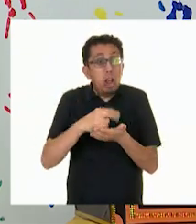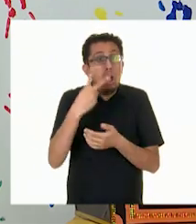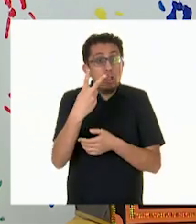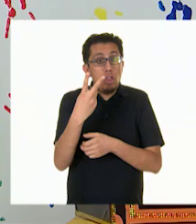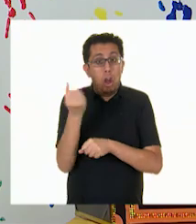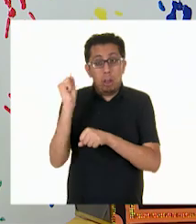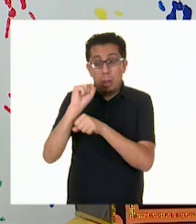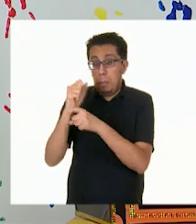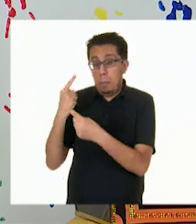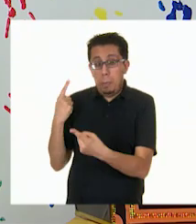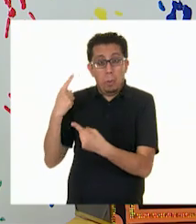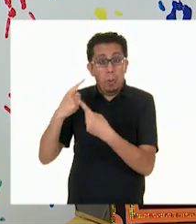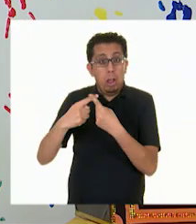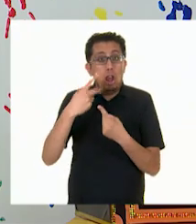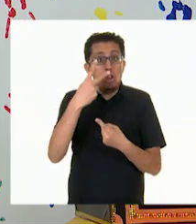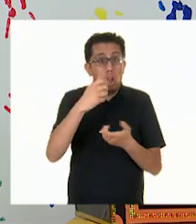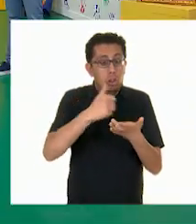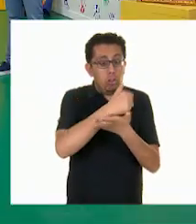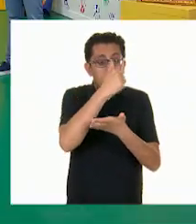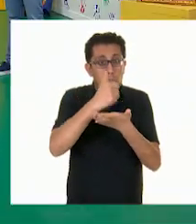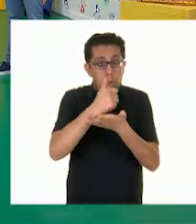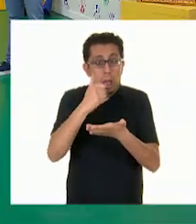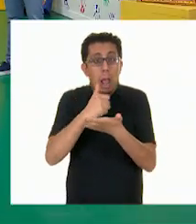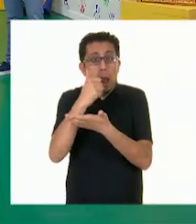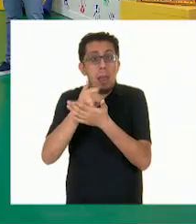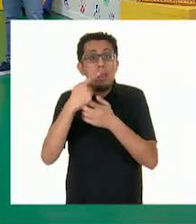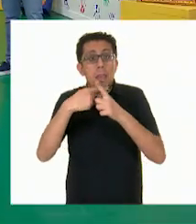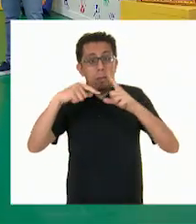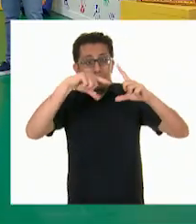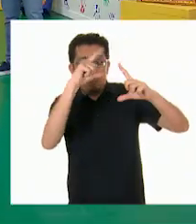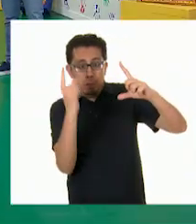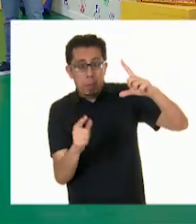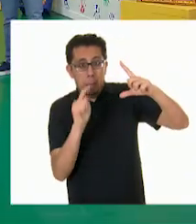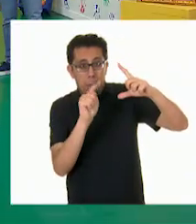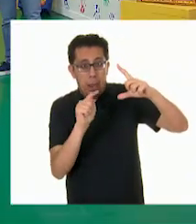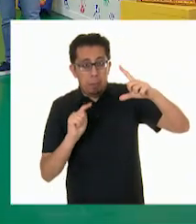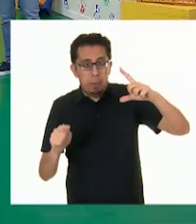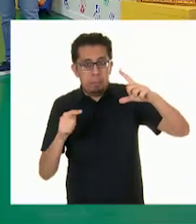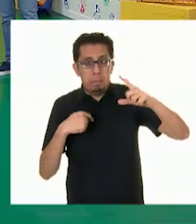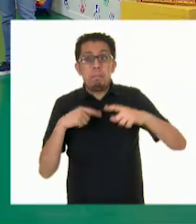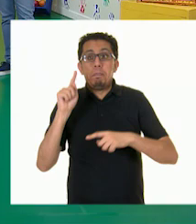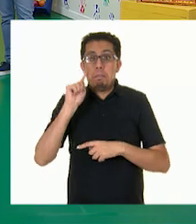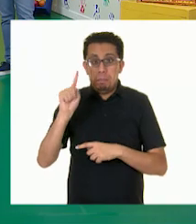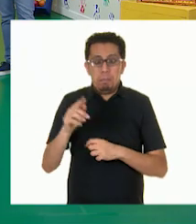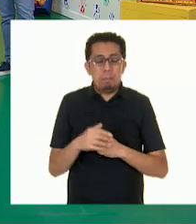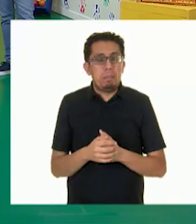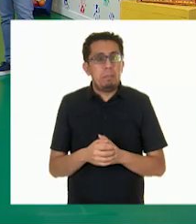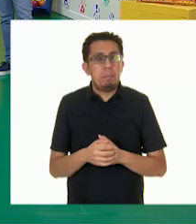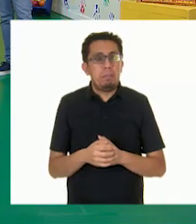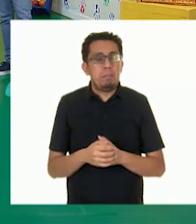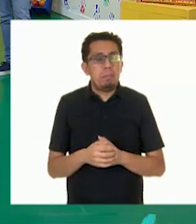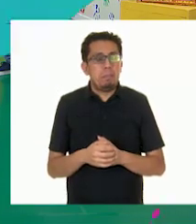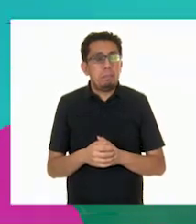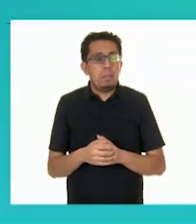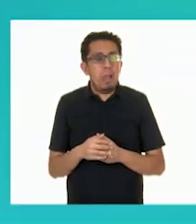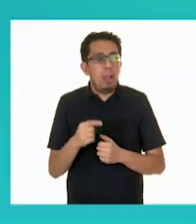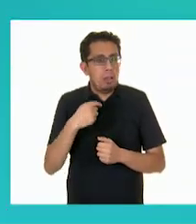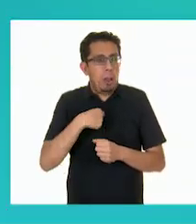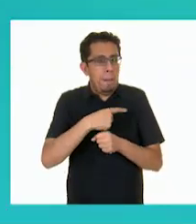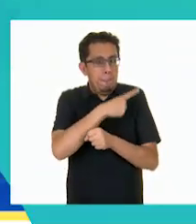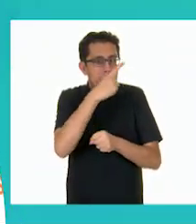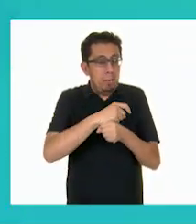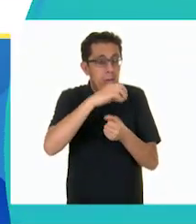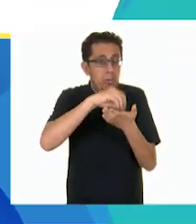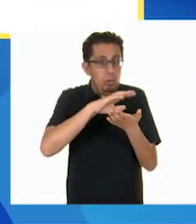semanas en 2 ciudades diferentes de la República Mexicana. ¿En serio? En serio, mira, acompáñame a ver el primero. A ver, vamos a ver el primer registro.